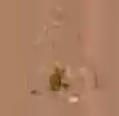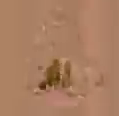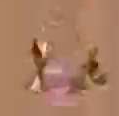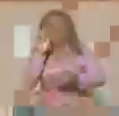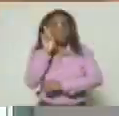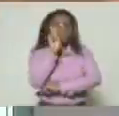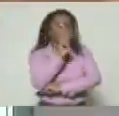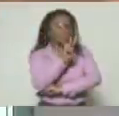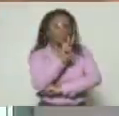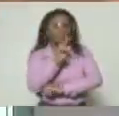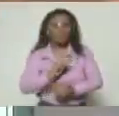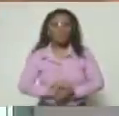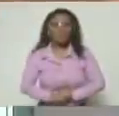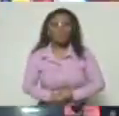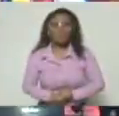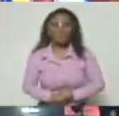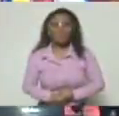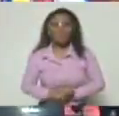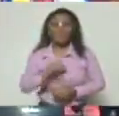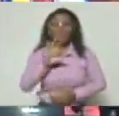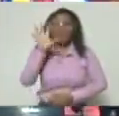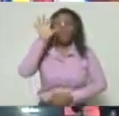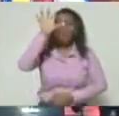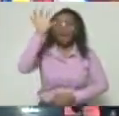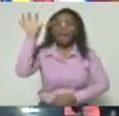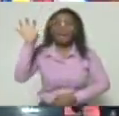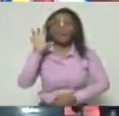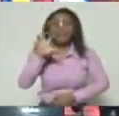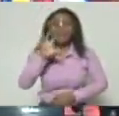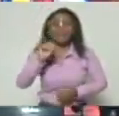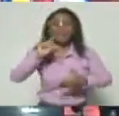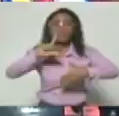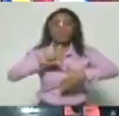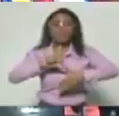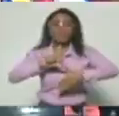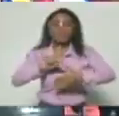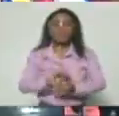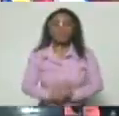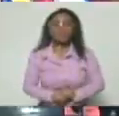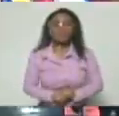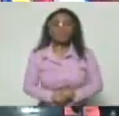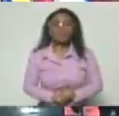nación de nación latinoamericana.